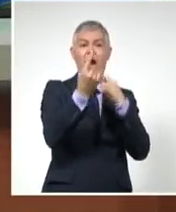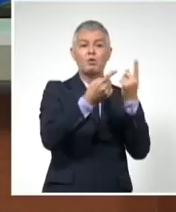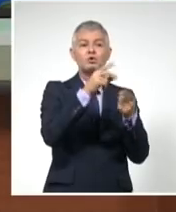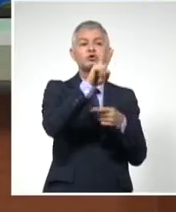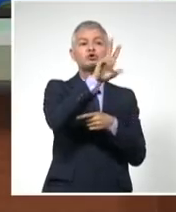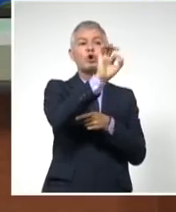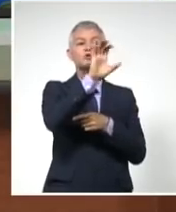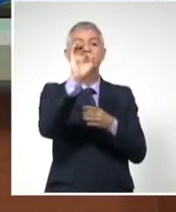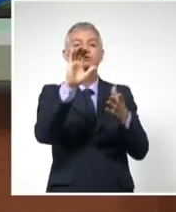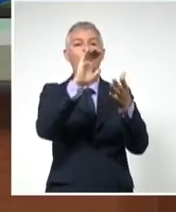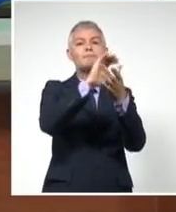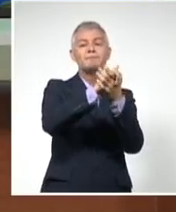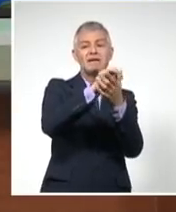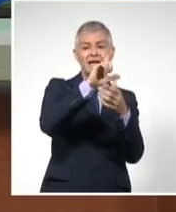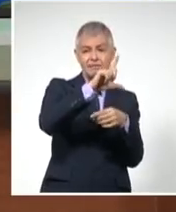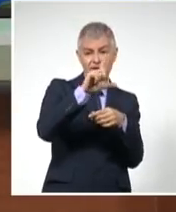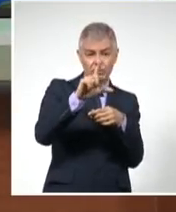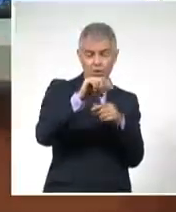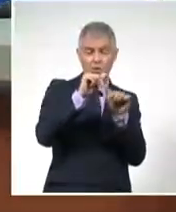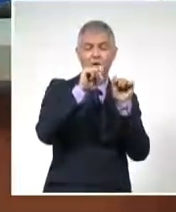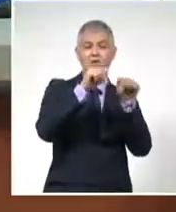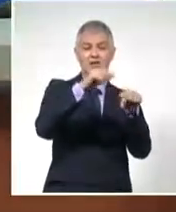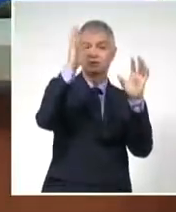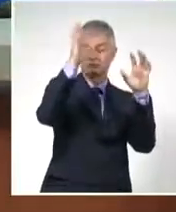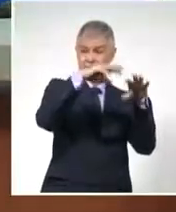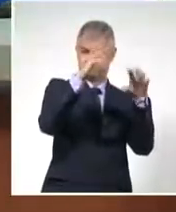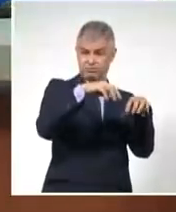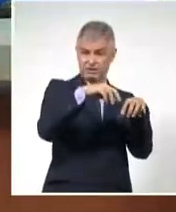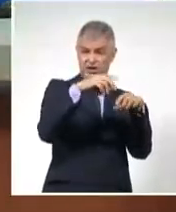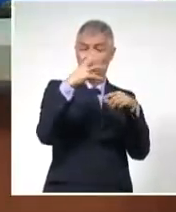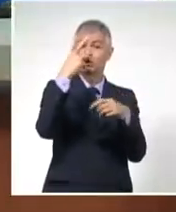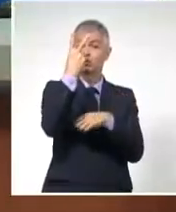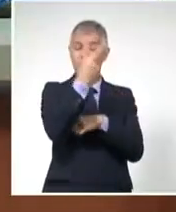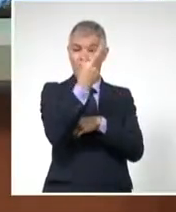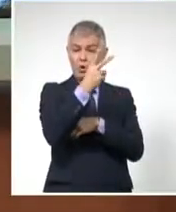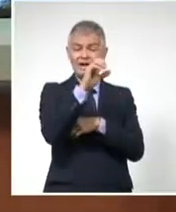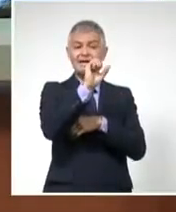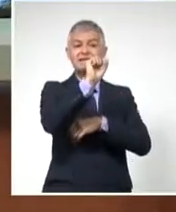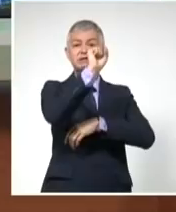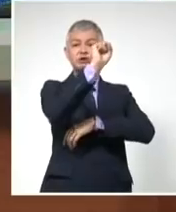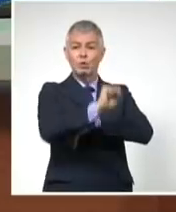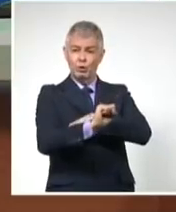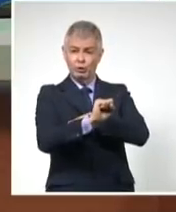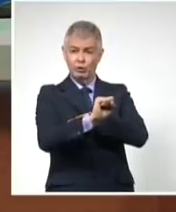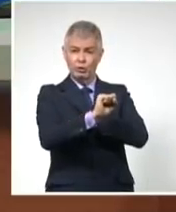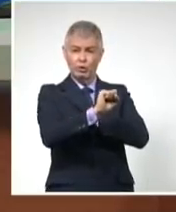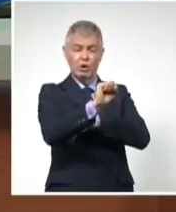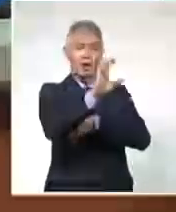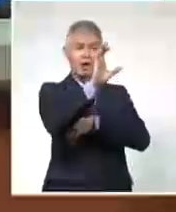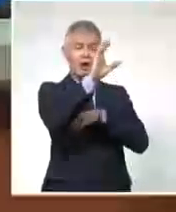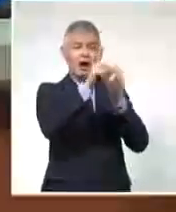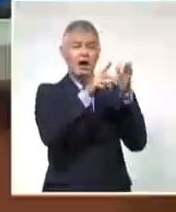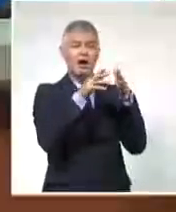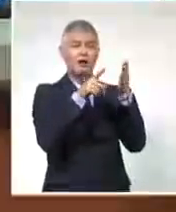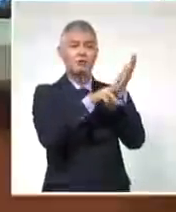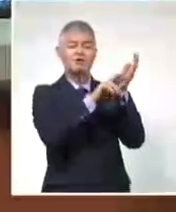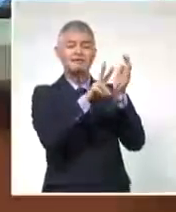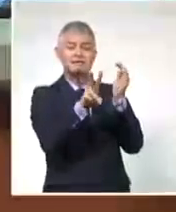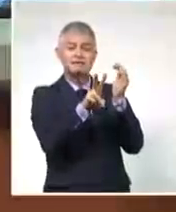200 milímetros, y 2 estaciones meteorológicas en el sur de la provincia